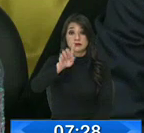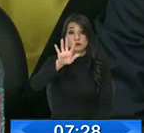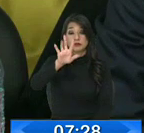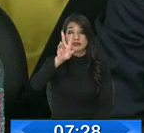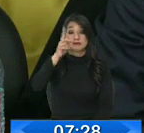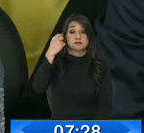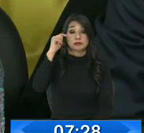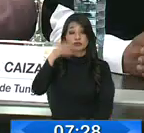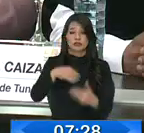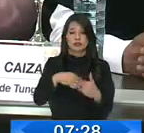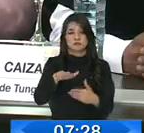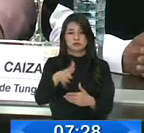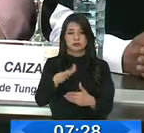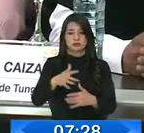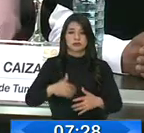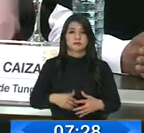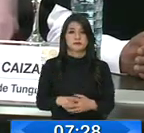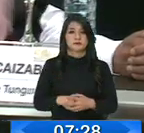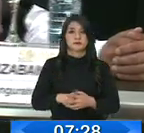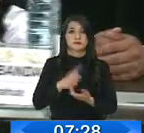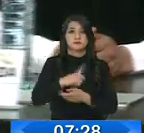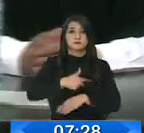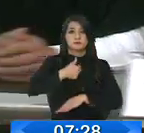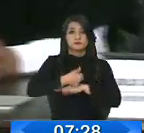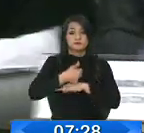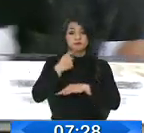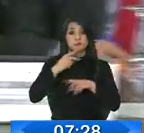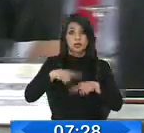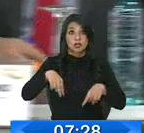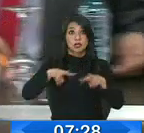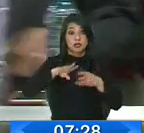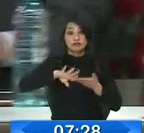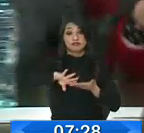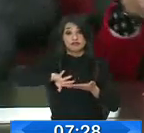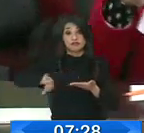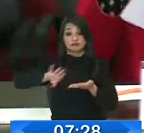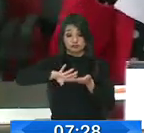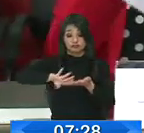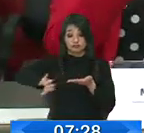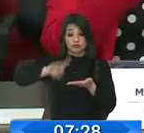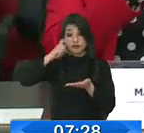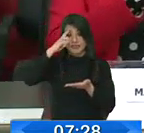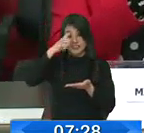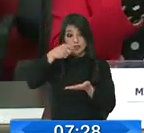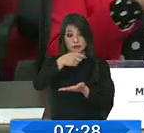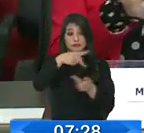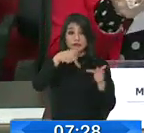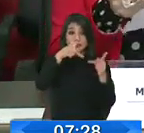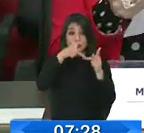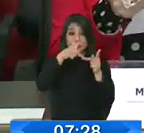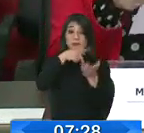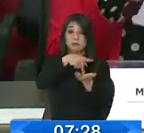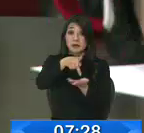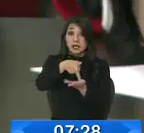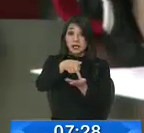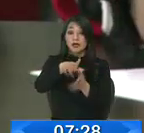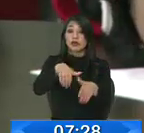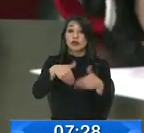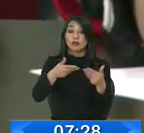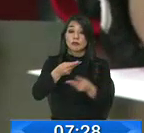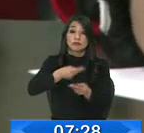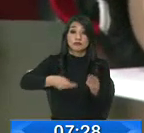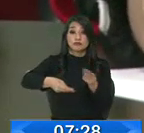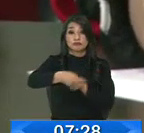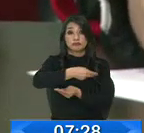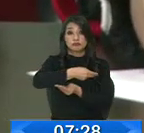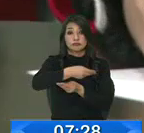$153 millones aproximadamente. Según las autoridades, los valores restantes de la deuda que mantiene el gobierno con las prefecturas se cancelará a través de desembolsos del